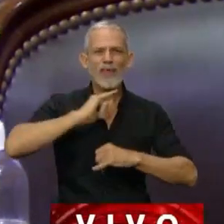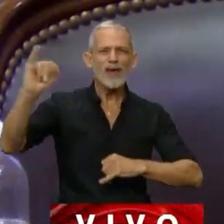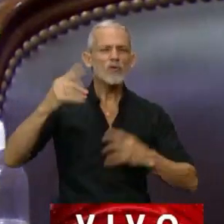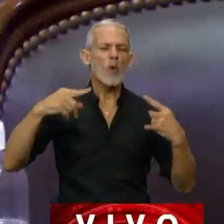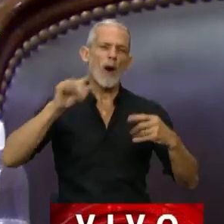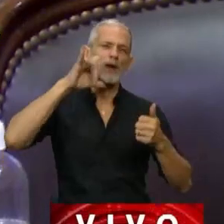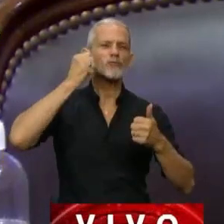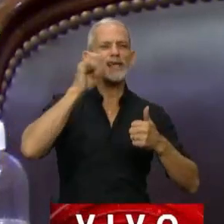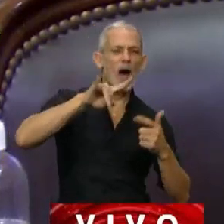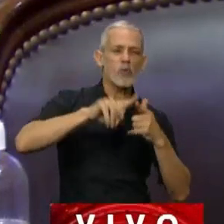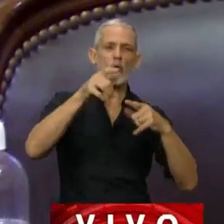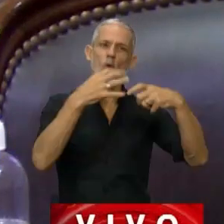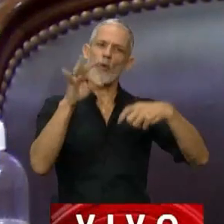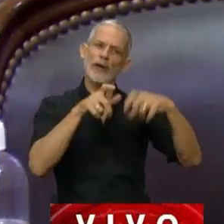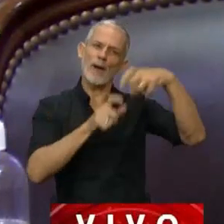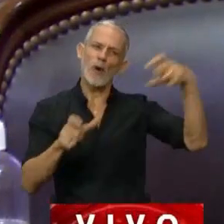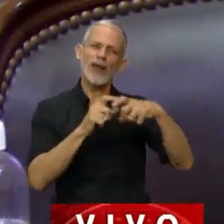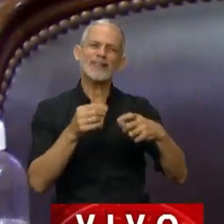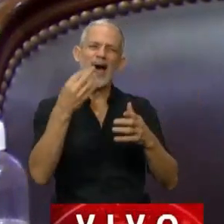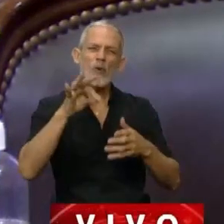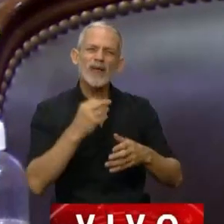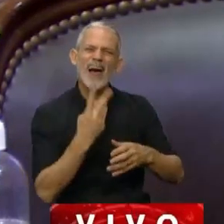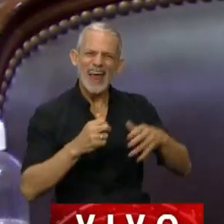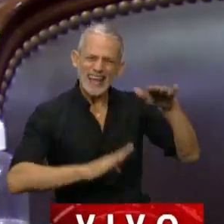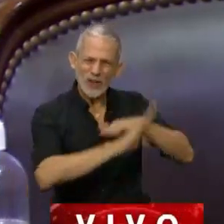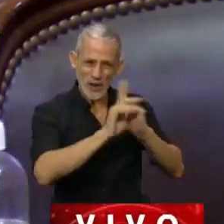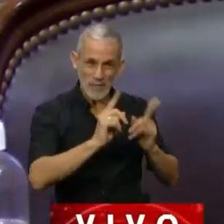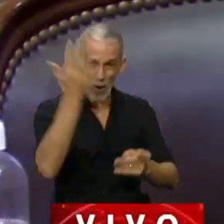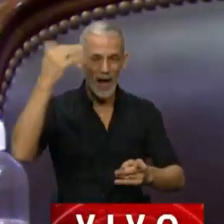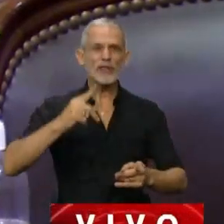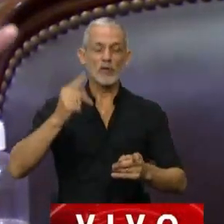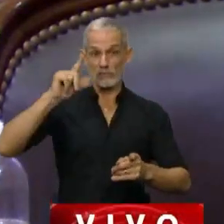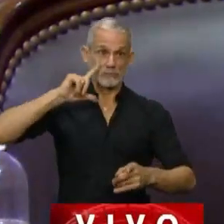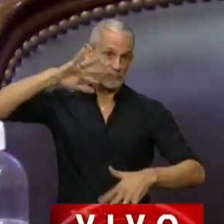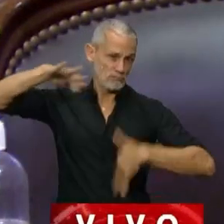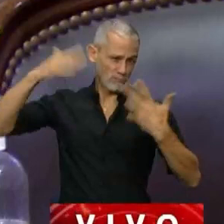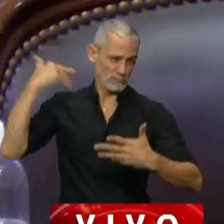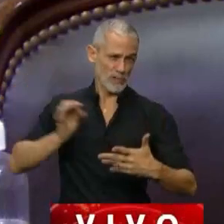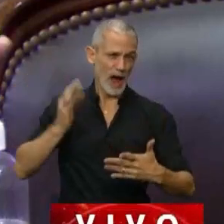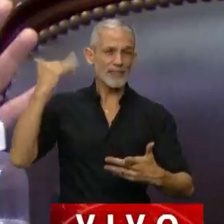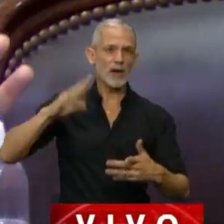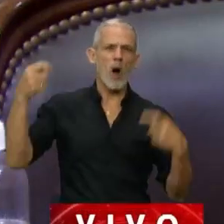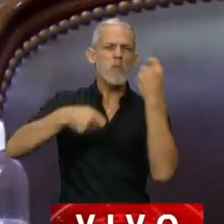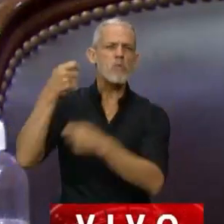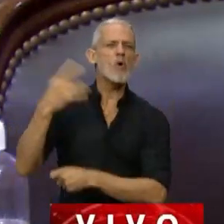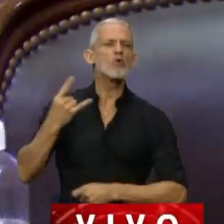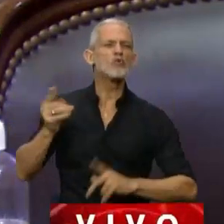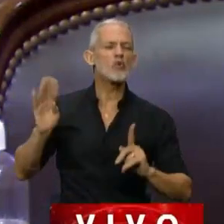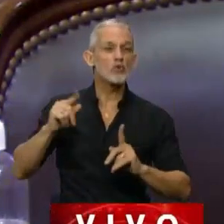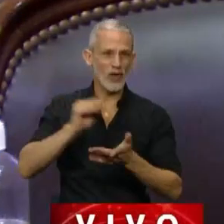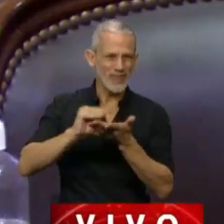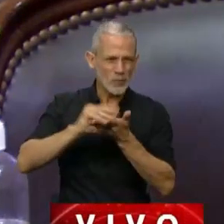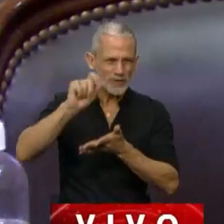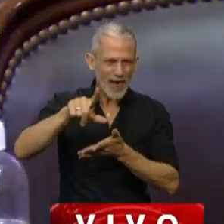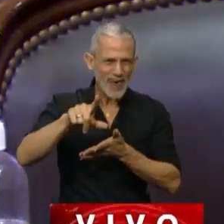las de Lustó con la boleta única electrónica y los últimos años el escándalo de los aportantes truchos de la